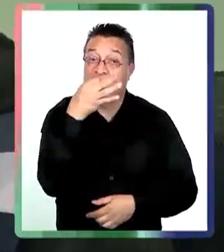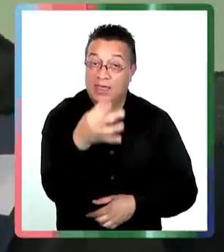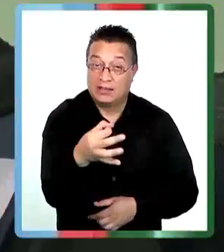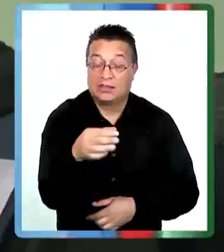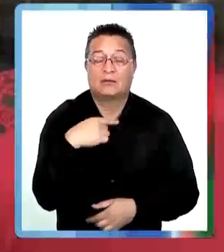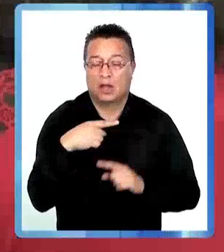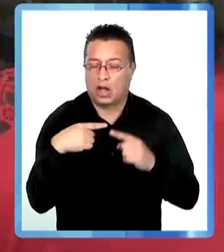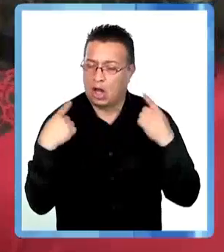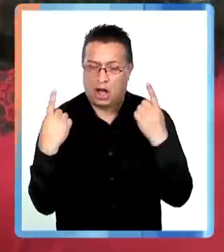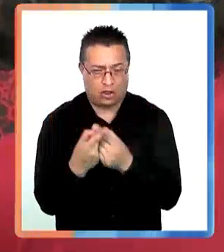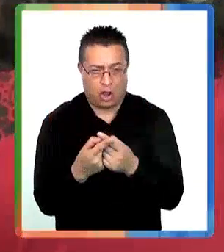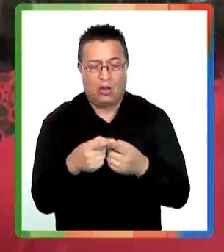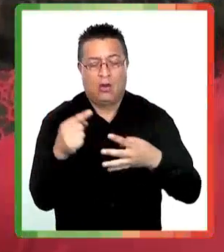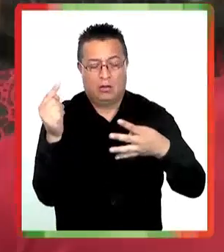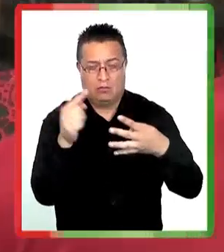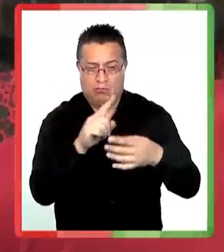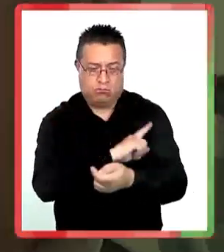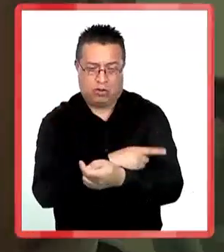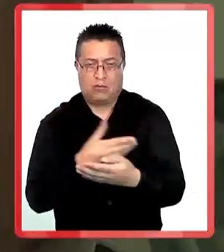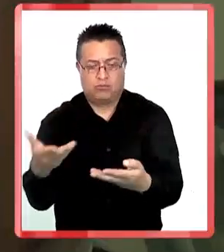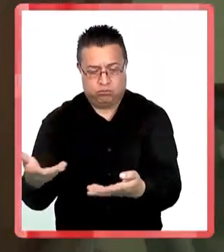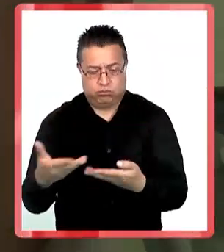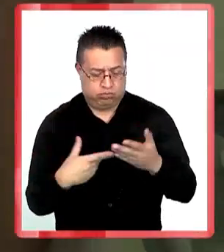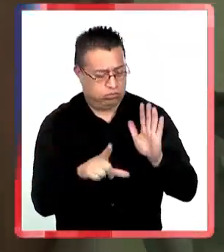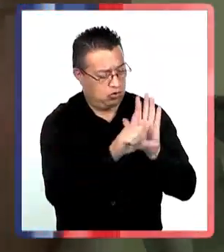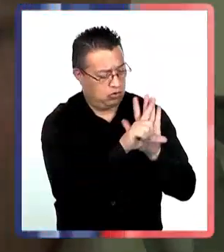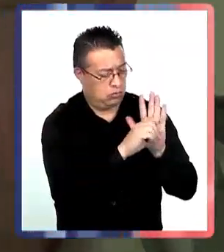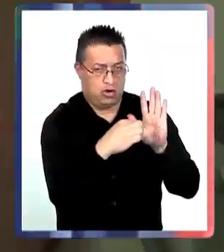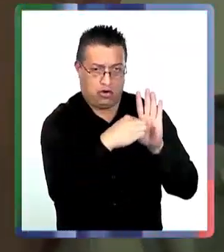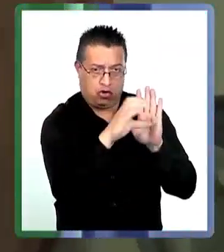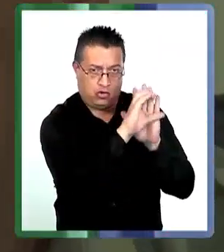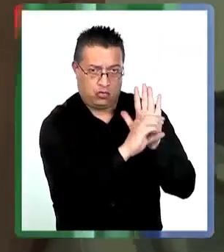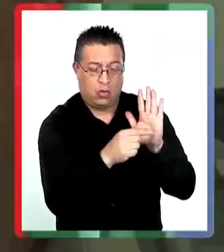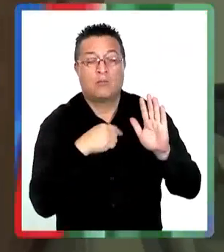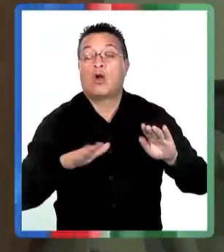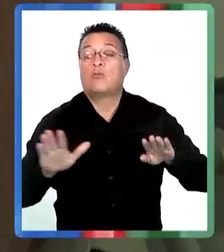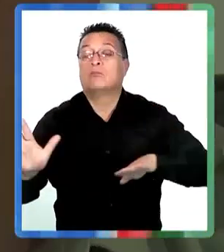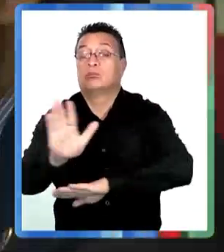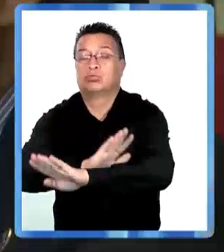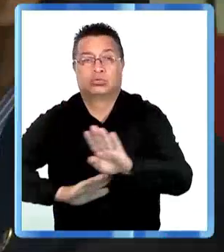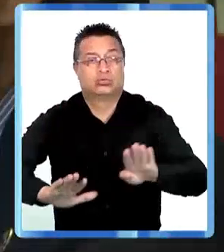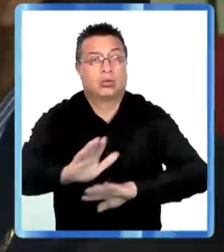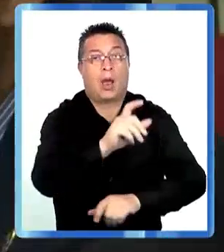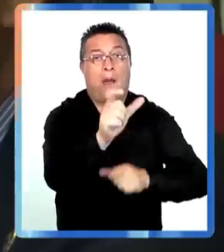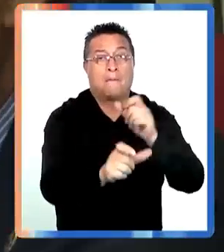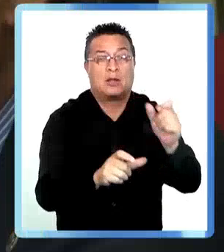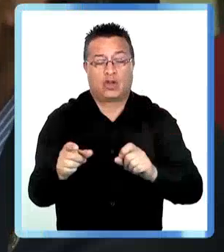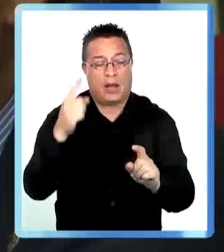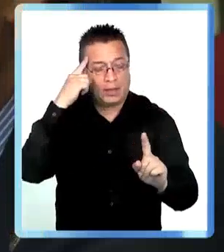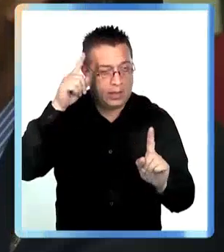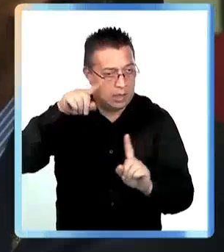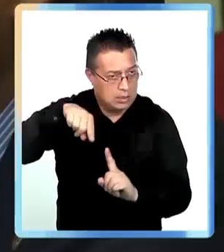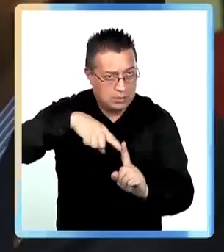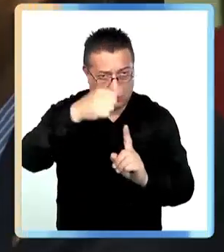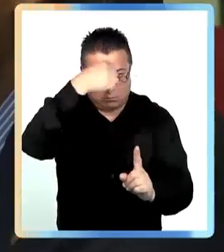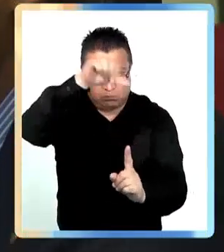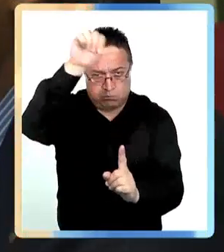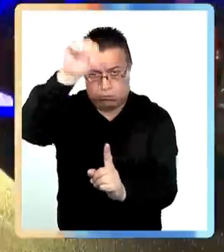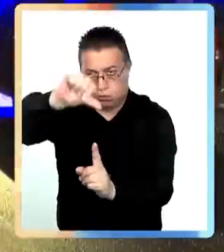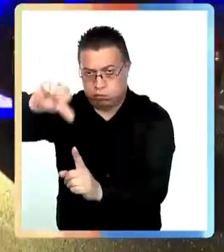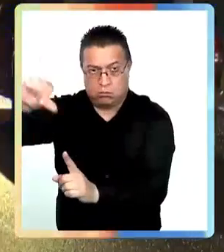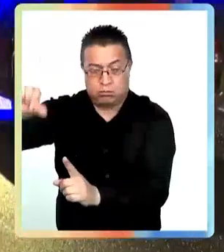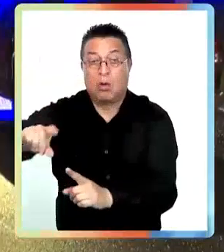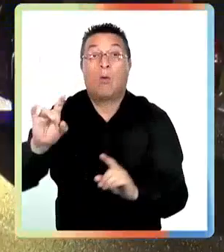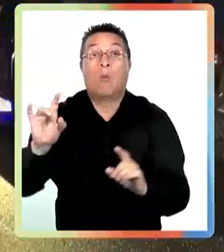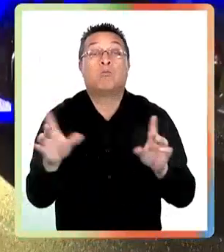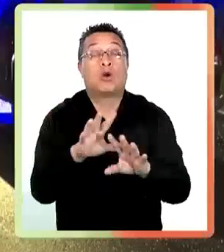Giorgio Jackson reiteró que El Ejecutivo recurrirá a todas las facultades que le otorgan la ley y la Constitución para proteger a la población